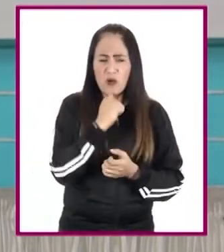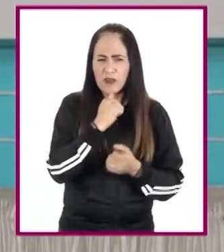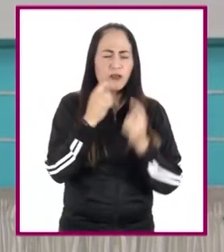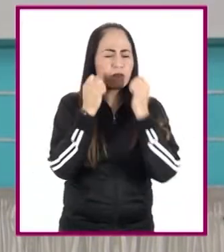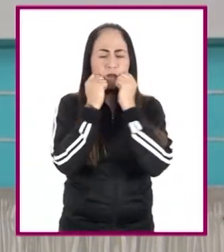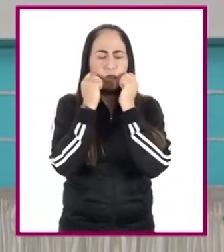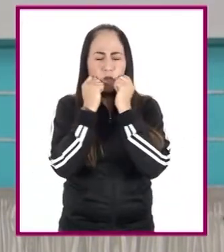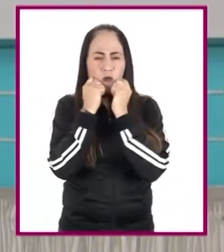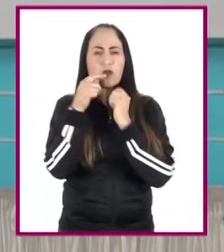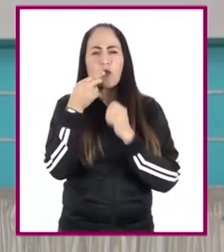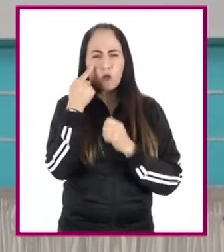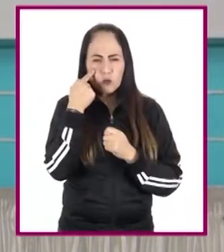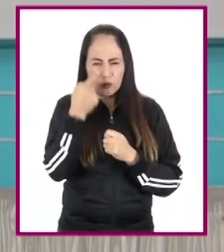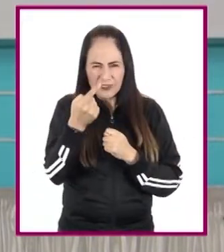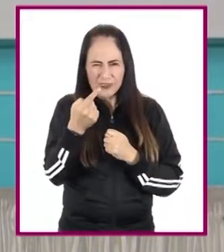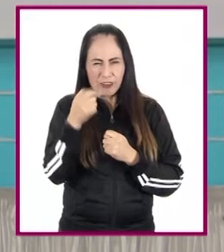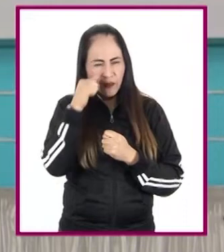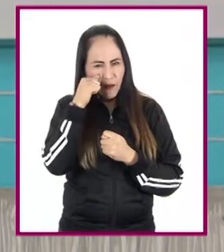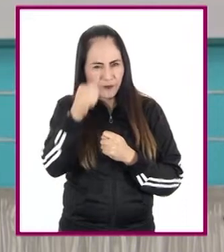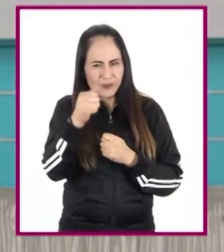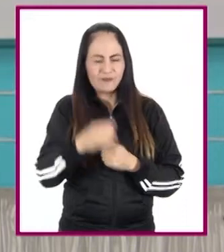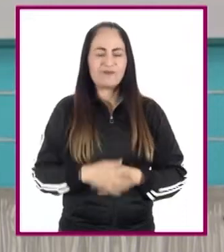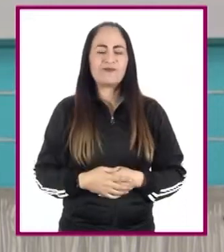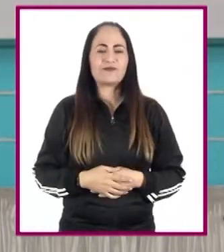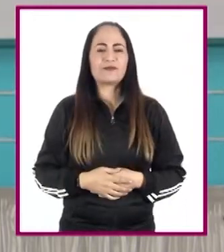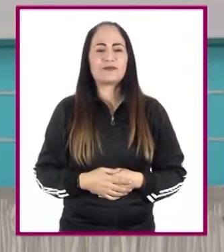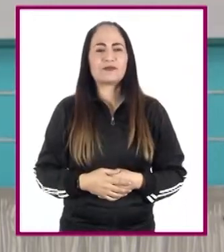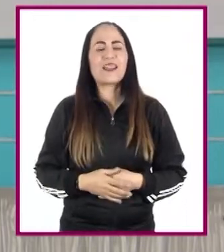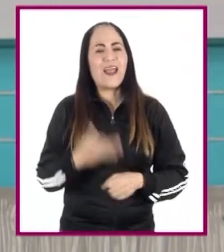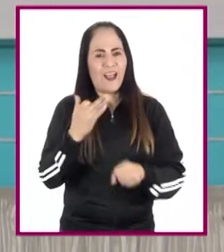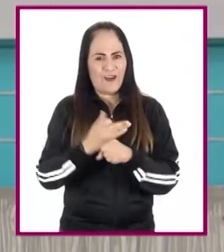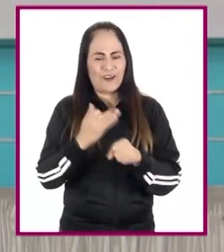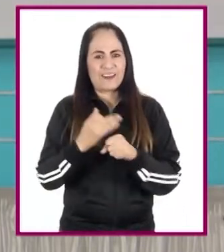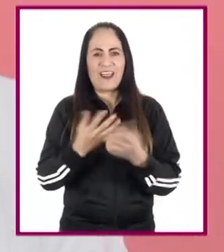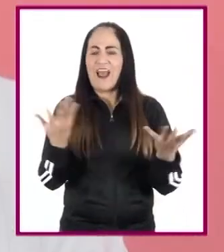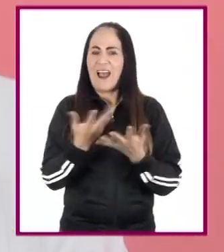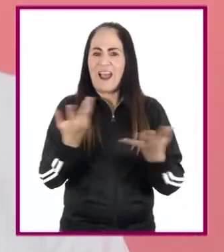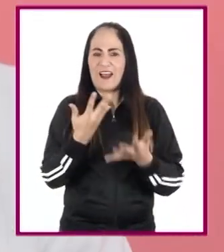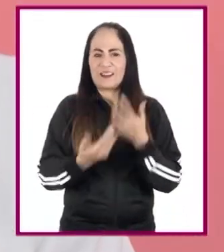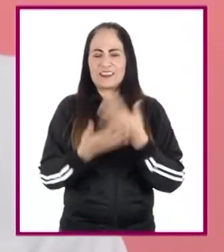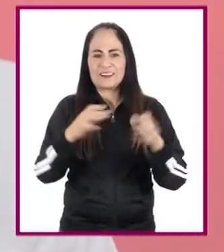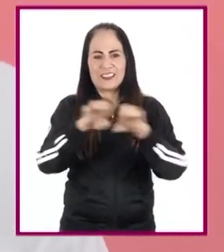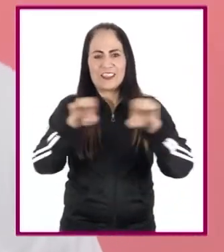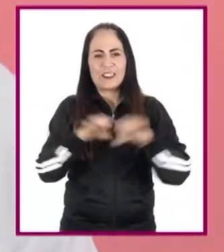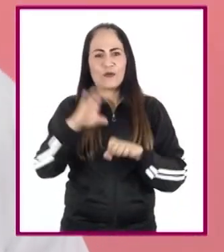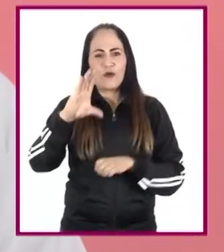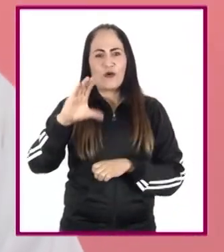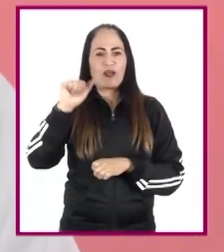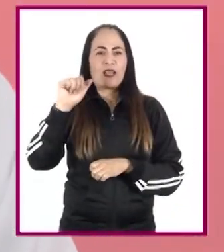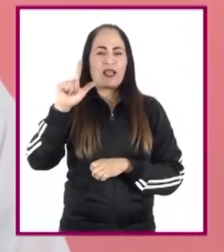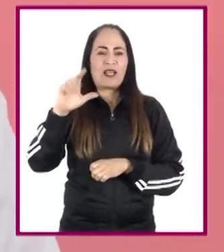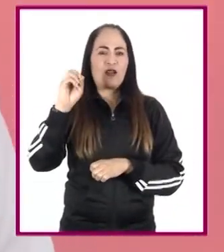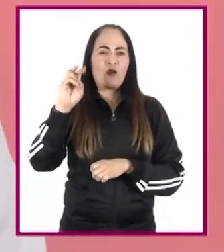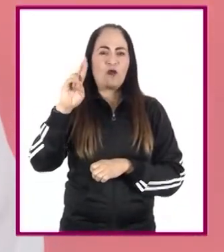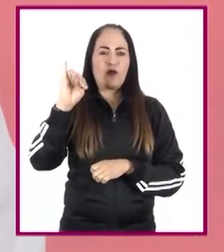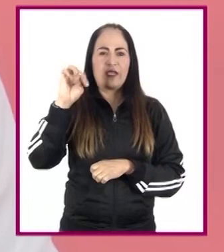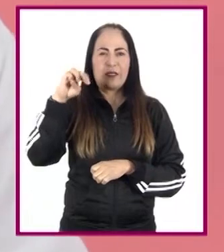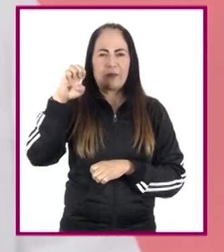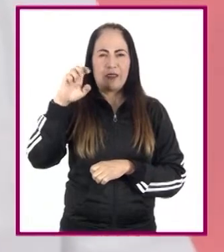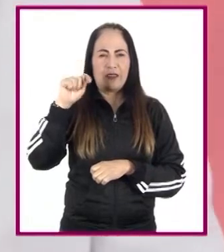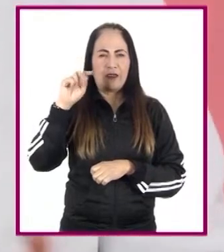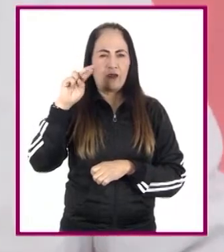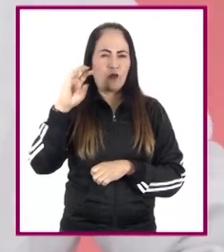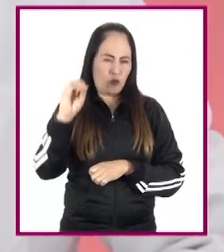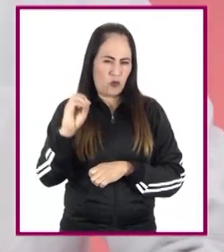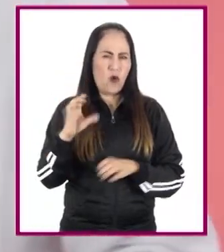la demostración. Ahora sí, adelante, construyamos nuestro calorímetro. ¿Cómo lo hacemos? Primero tomen